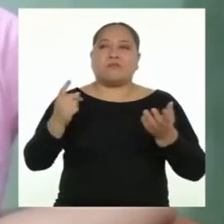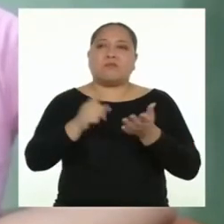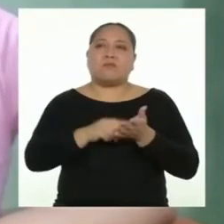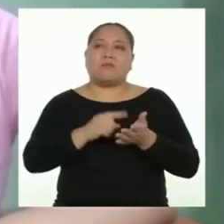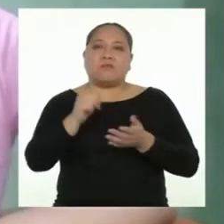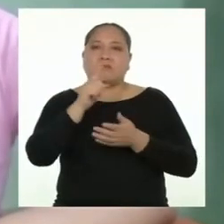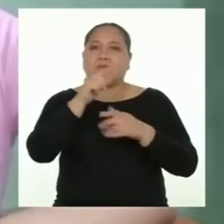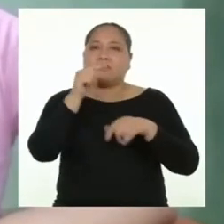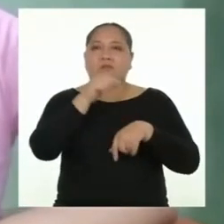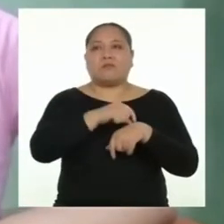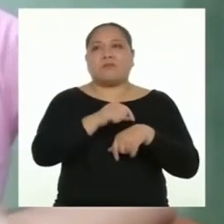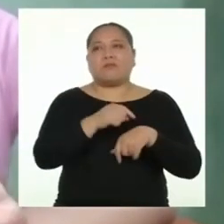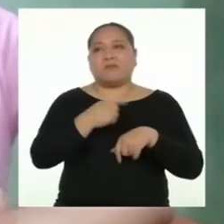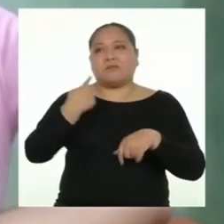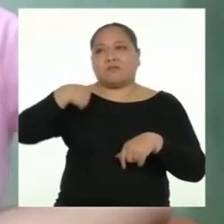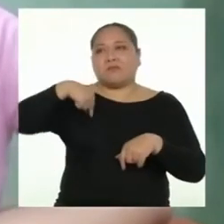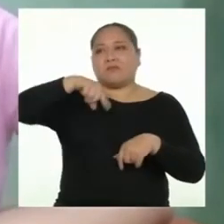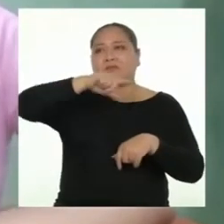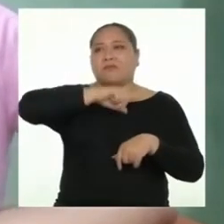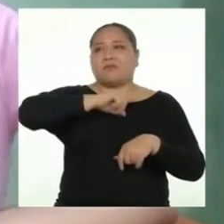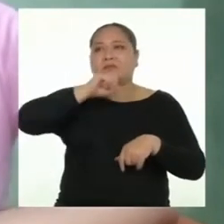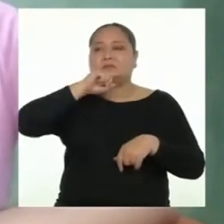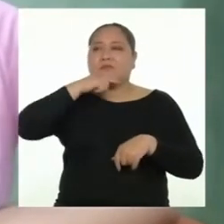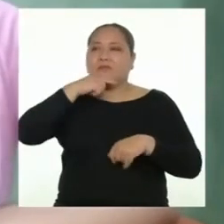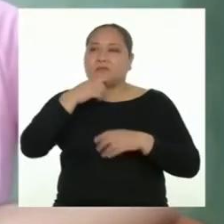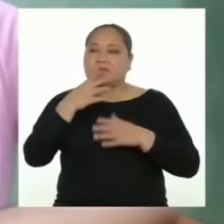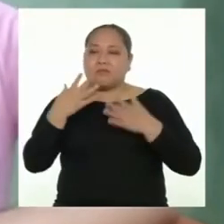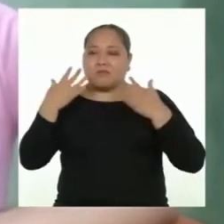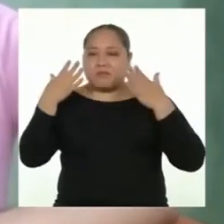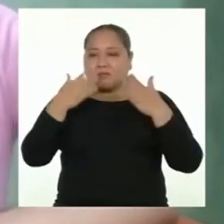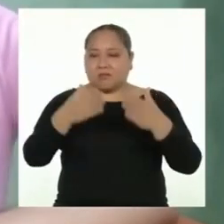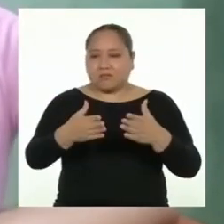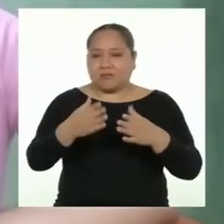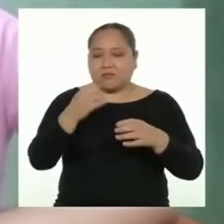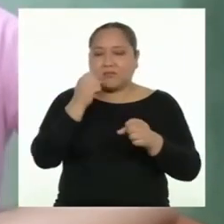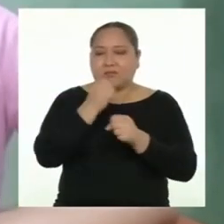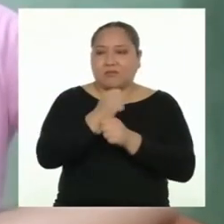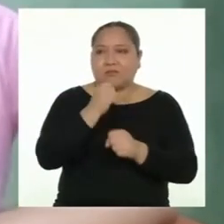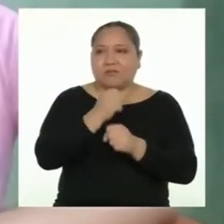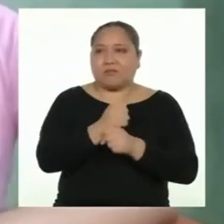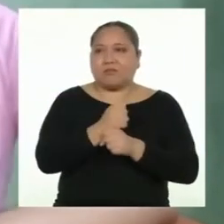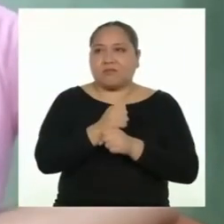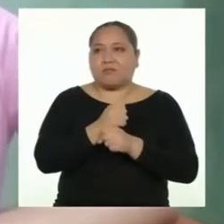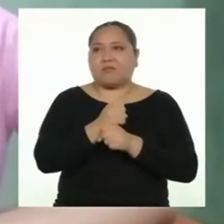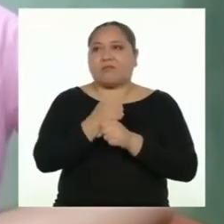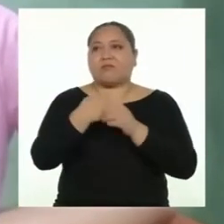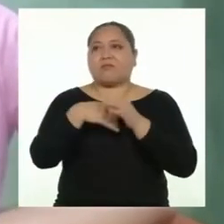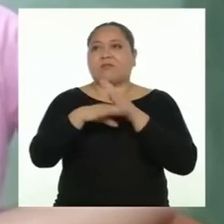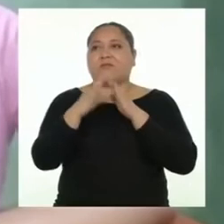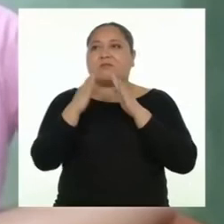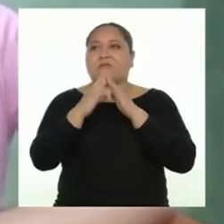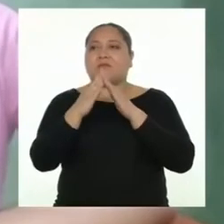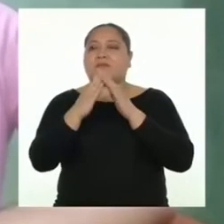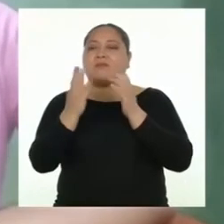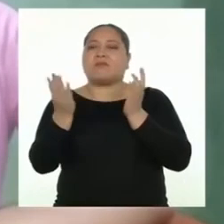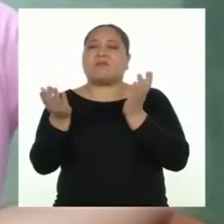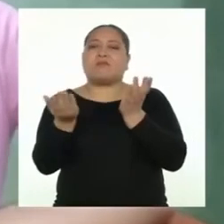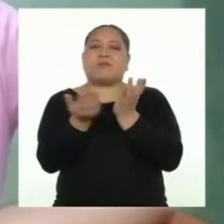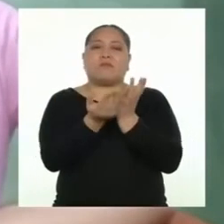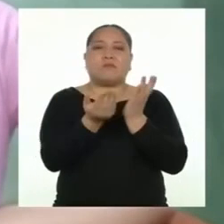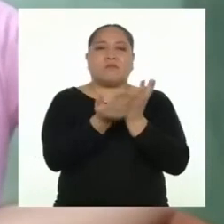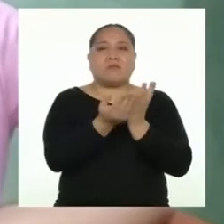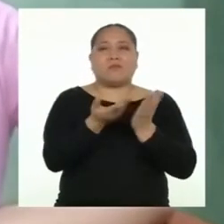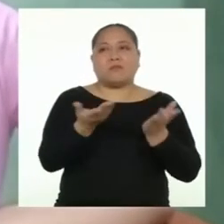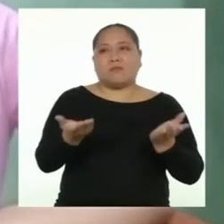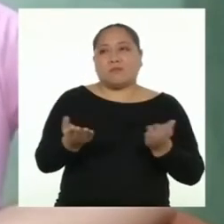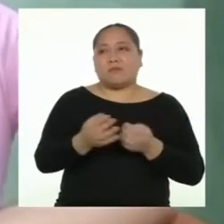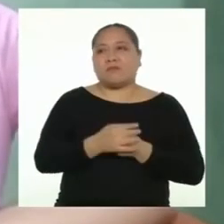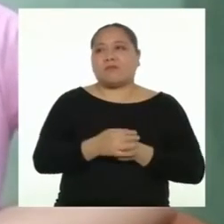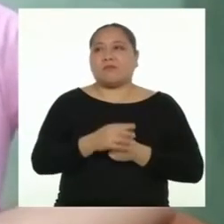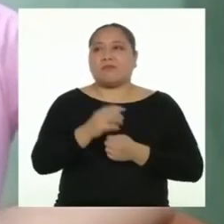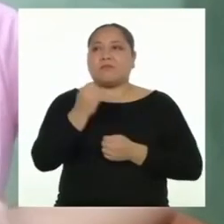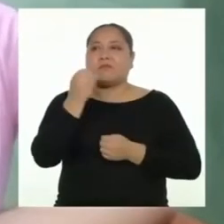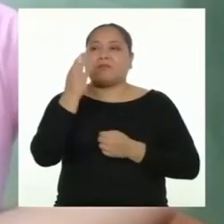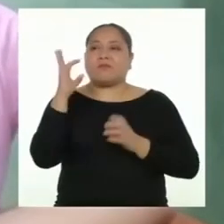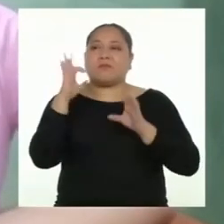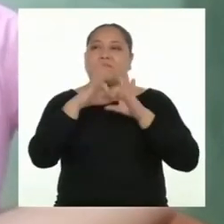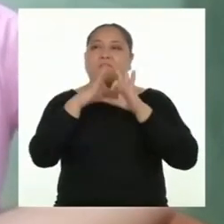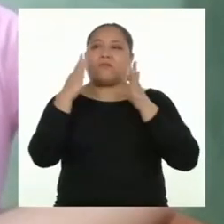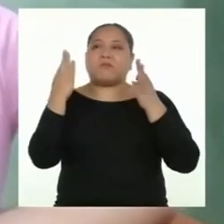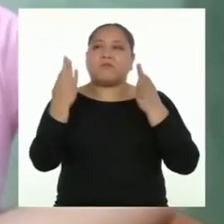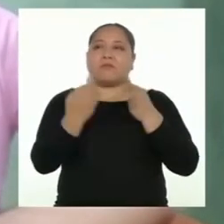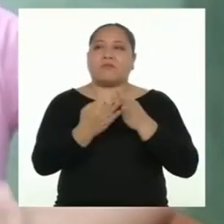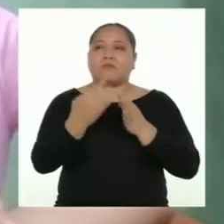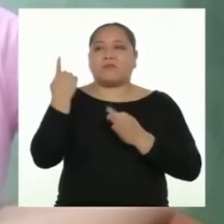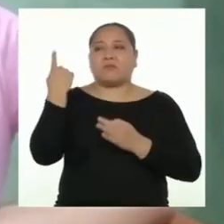no hay tiempo, ya que nosotras priorizamos las tareas del hogar y las tareas del colegio. Aún así, hay familias